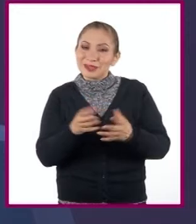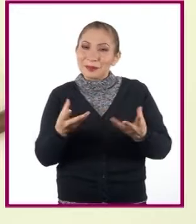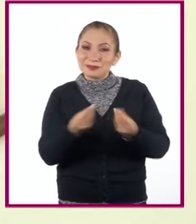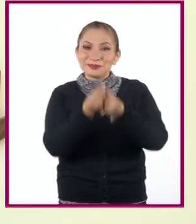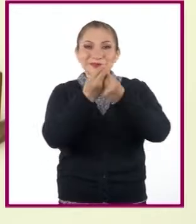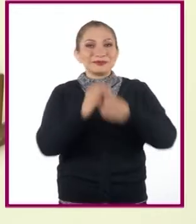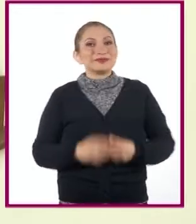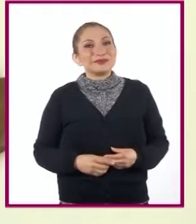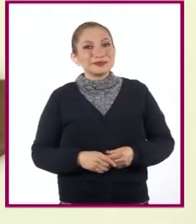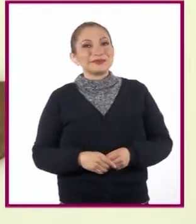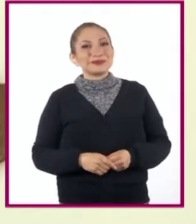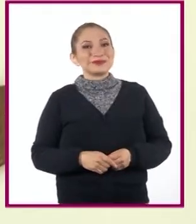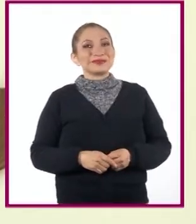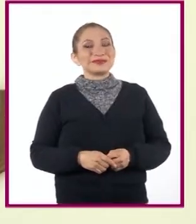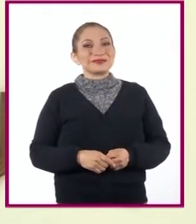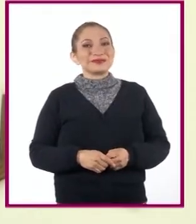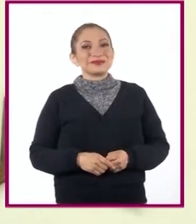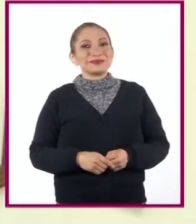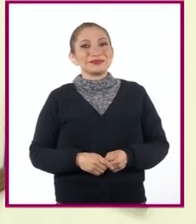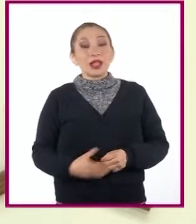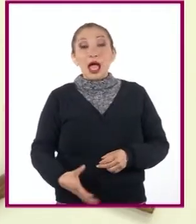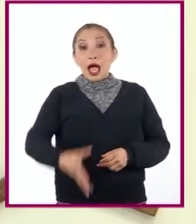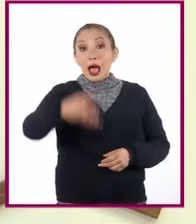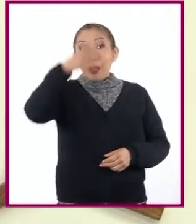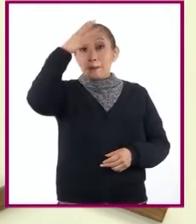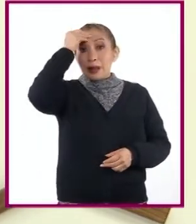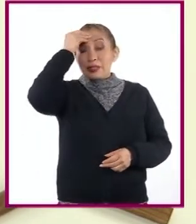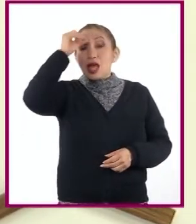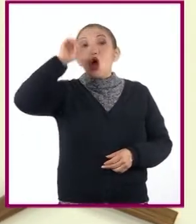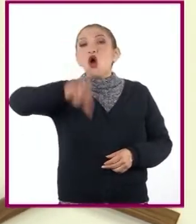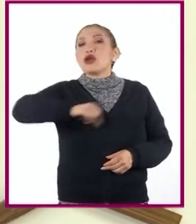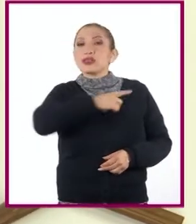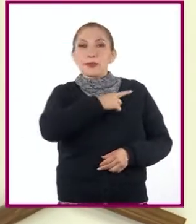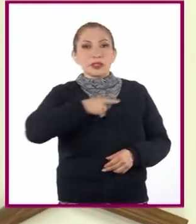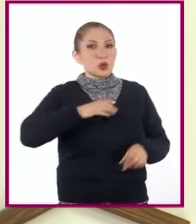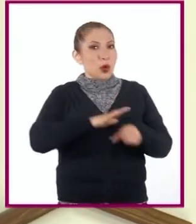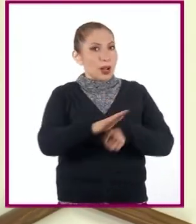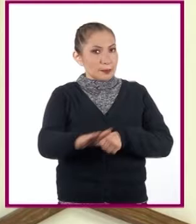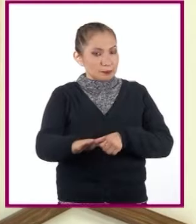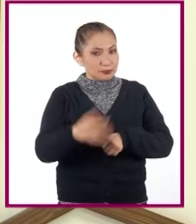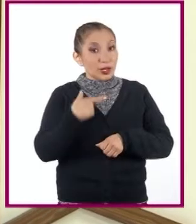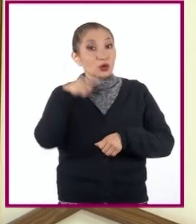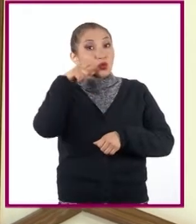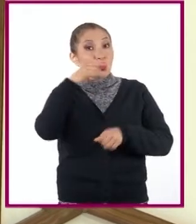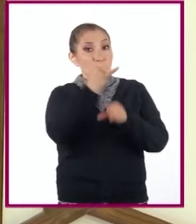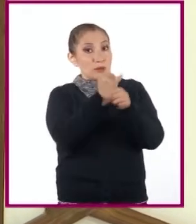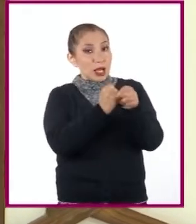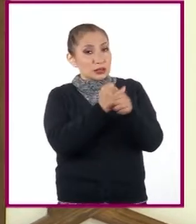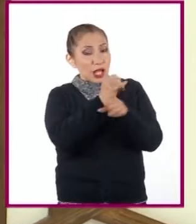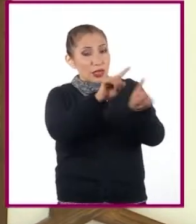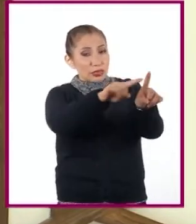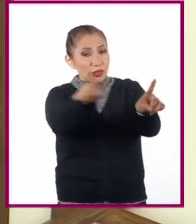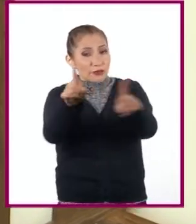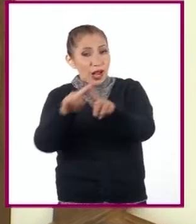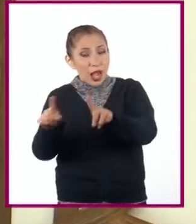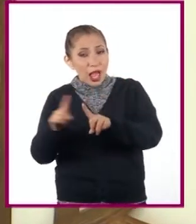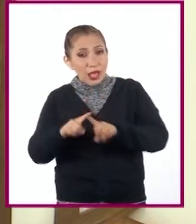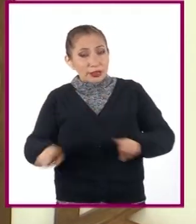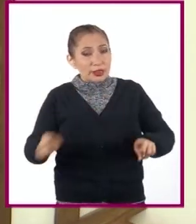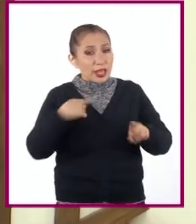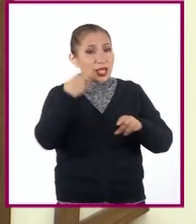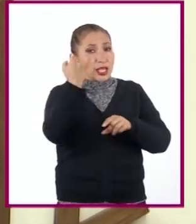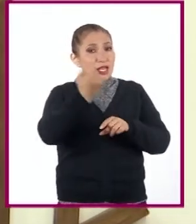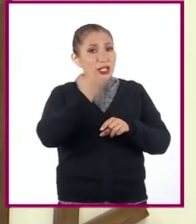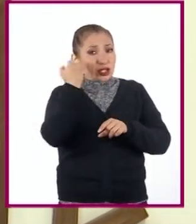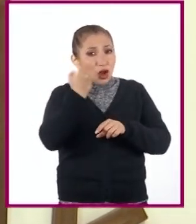juntos. El aprendizaje esperado para esta sesión es: investiga sobre la diversidad lingüística y